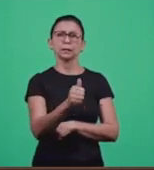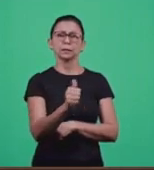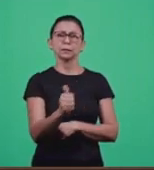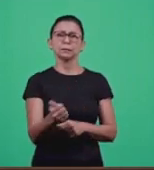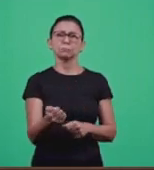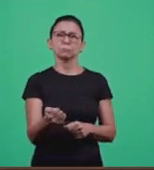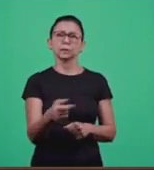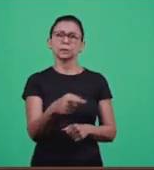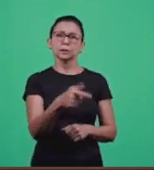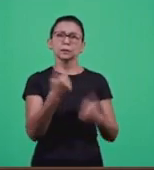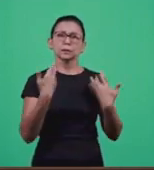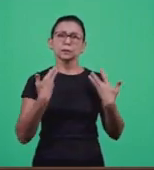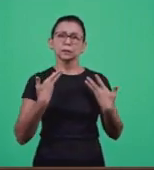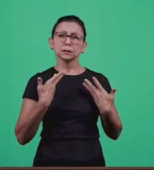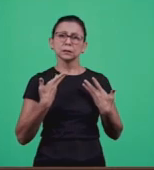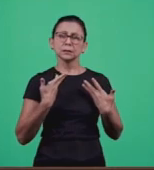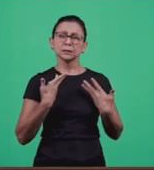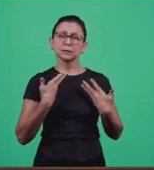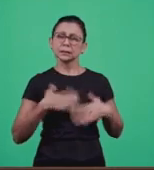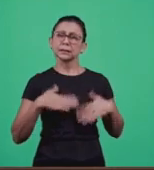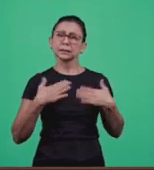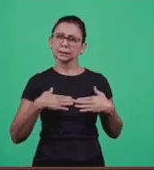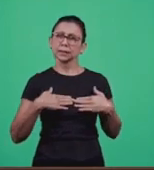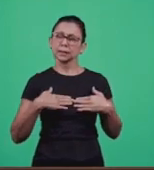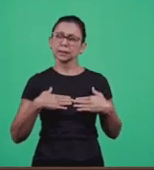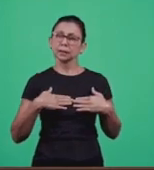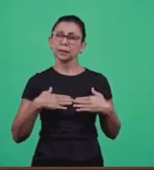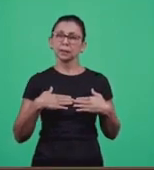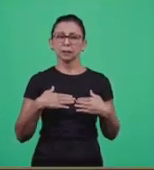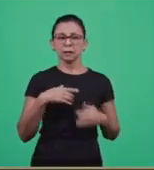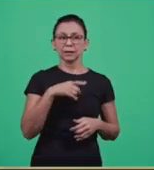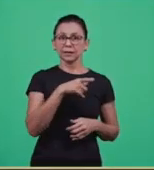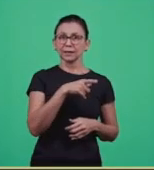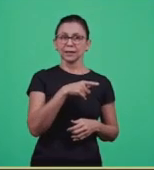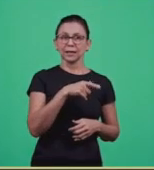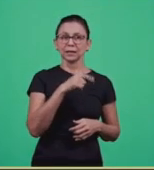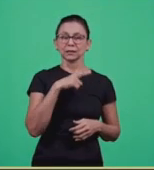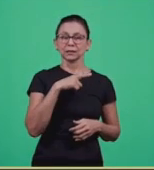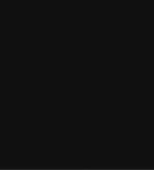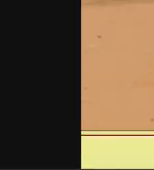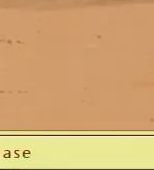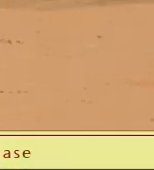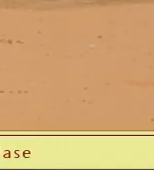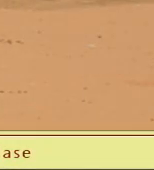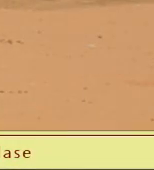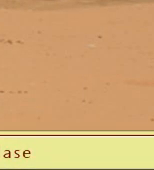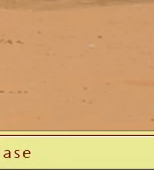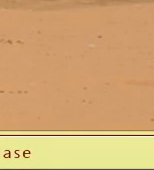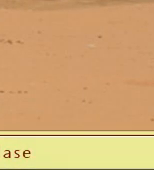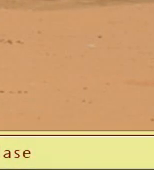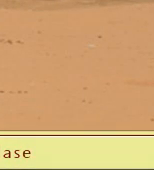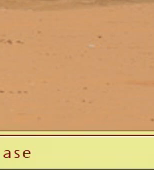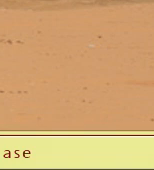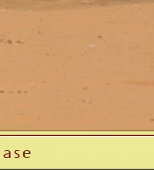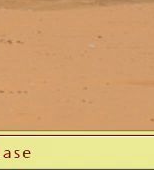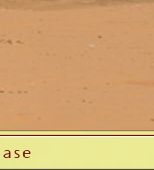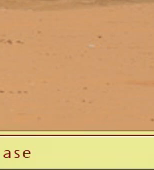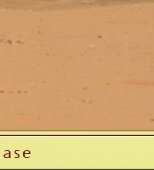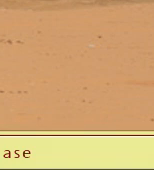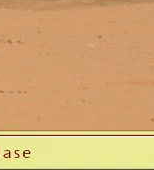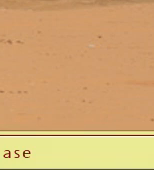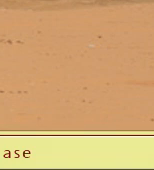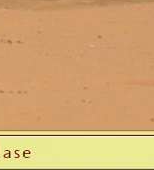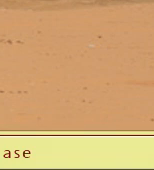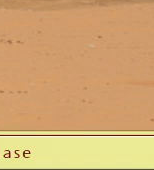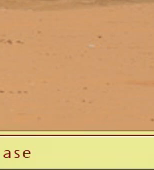puedan descansar. Pero era costumbre en Israel que eso pase. El dueño de la casa, él estaba allí para